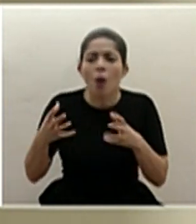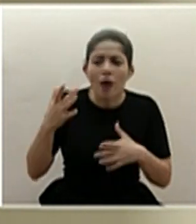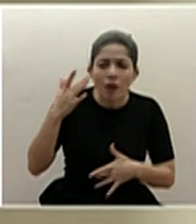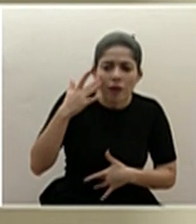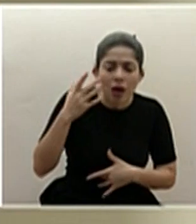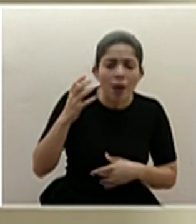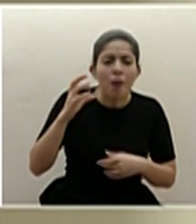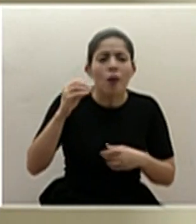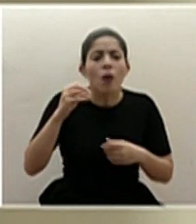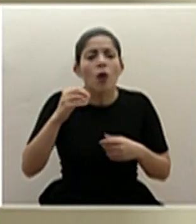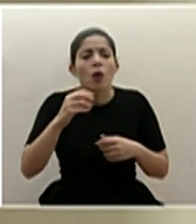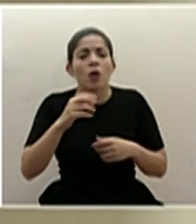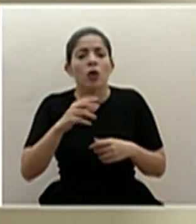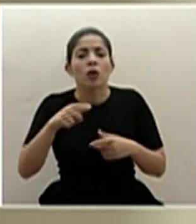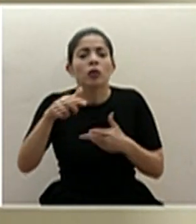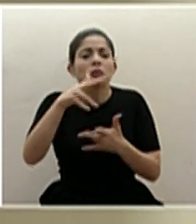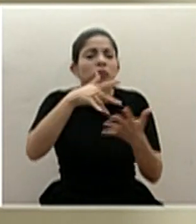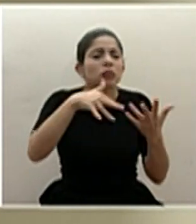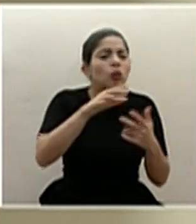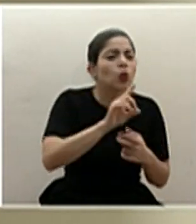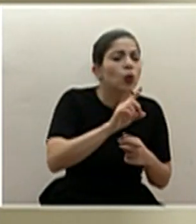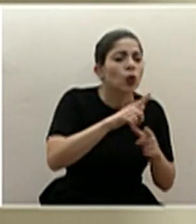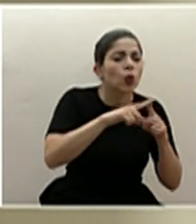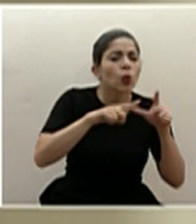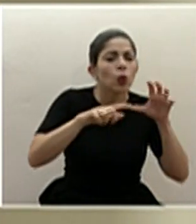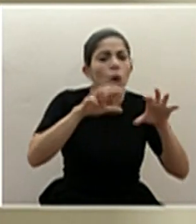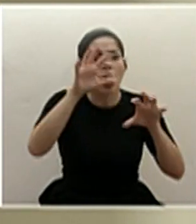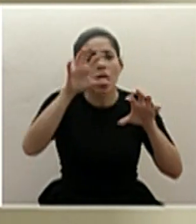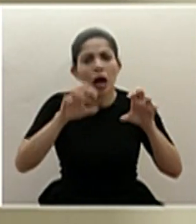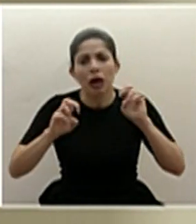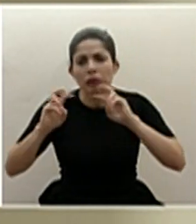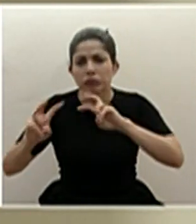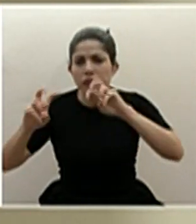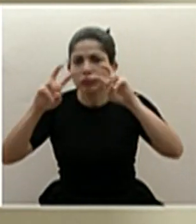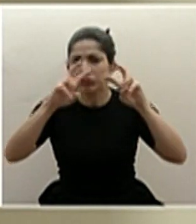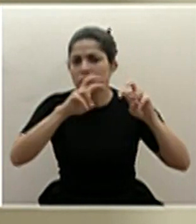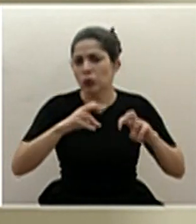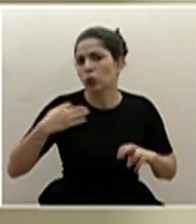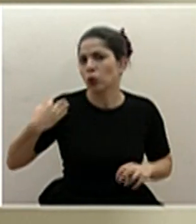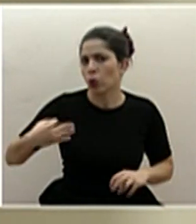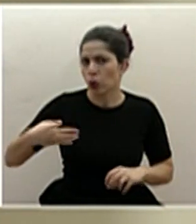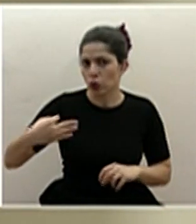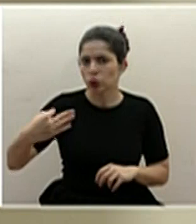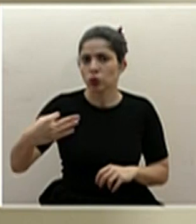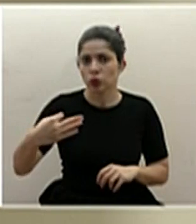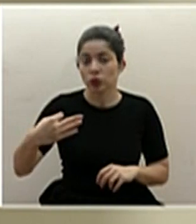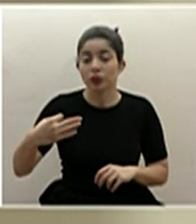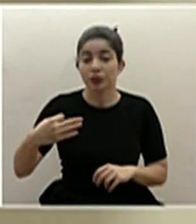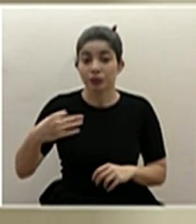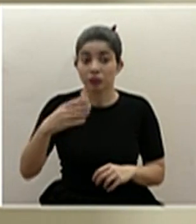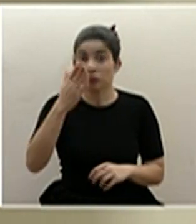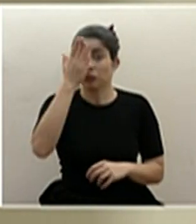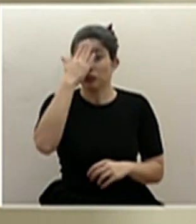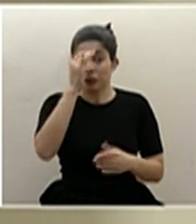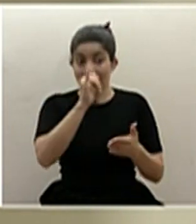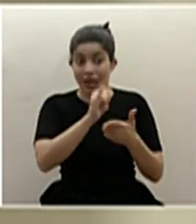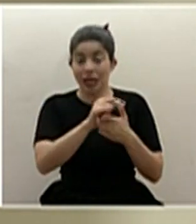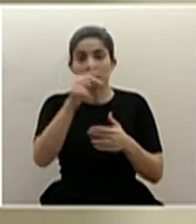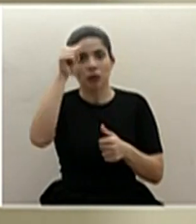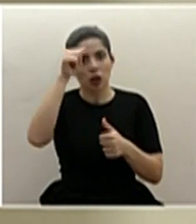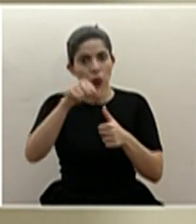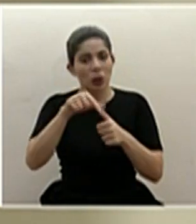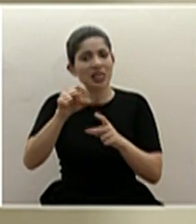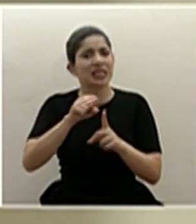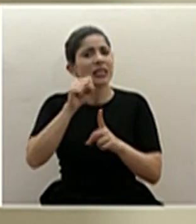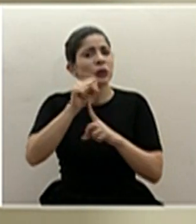o el comportamiento de los mismos en las diferentes partes del país. Y en ese sentido, recordemos que esa situación va a